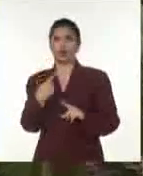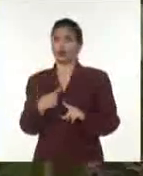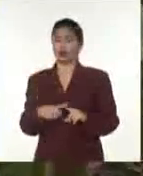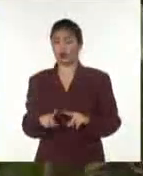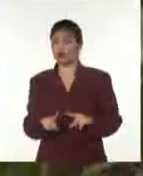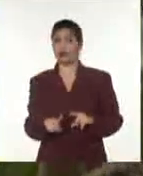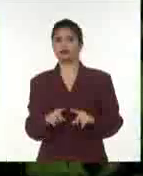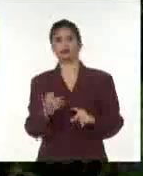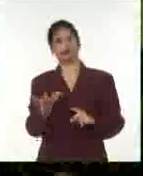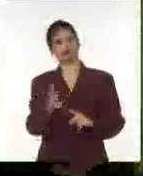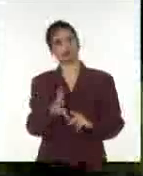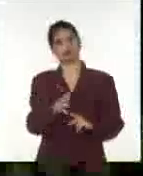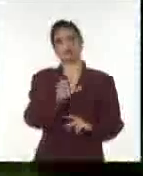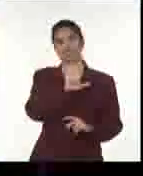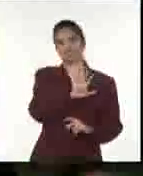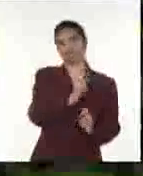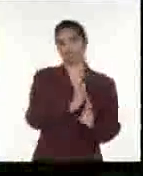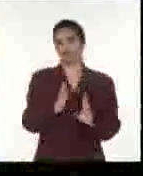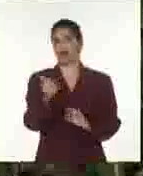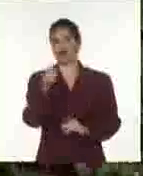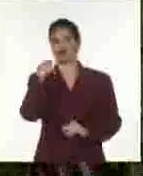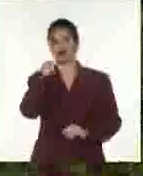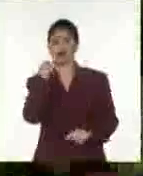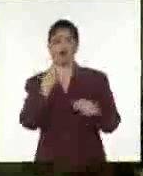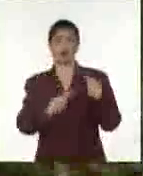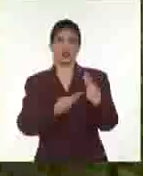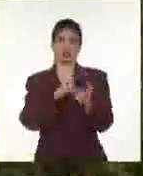5 a 10 años.